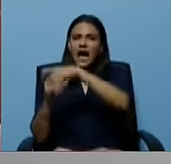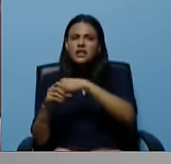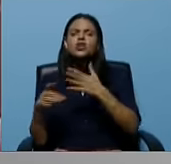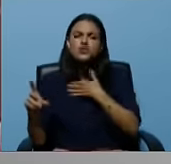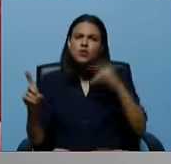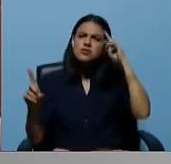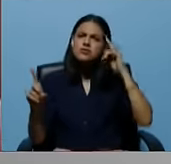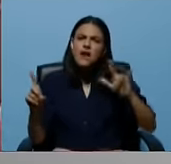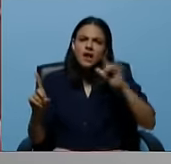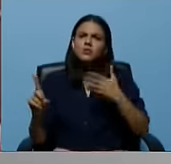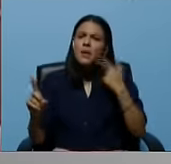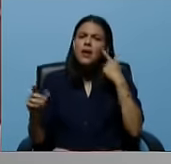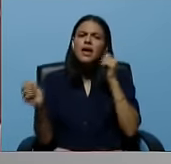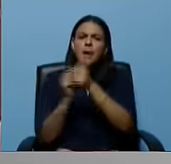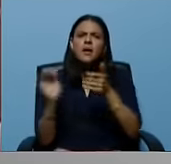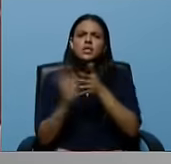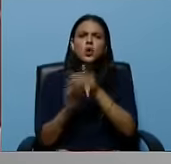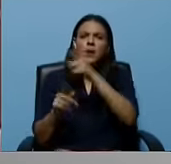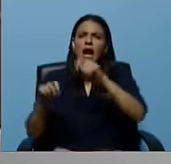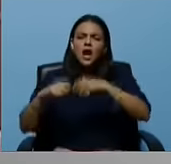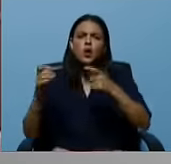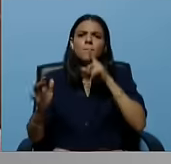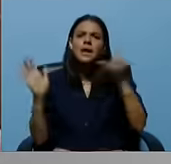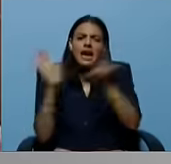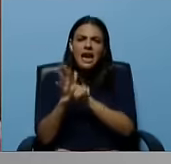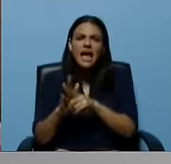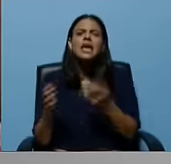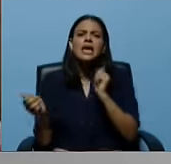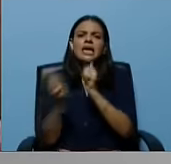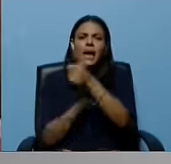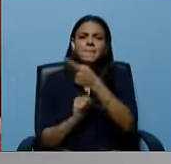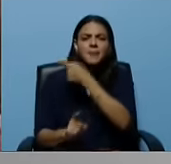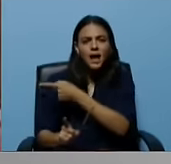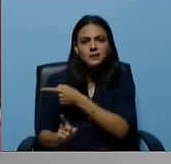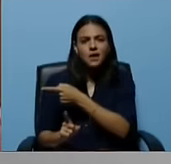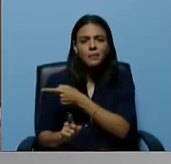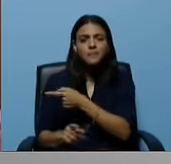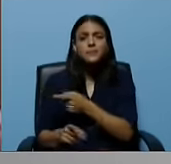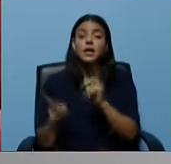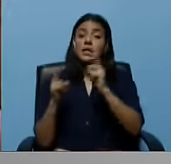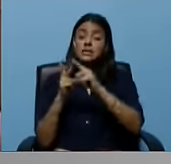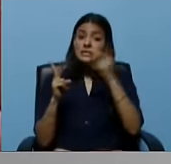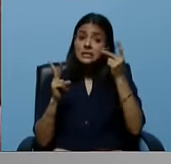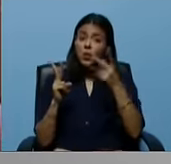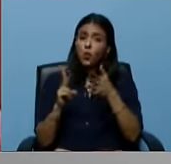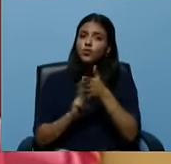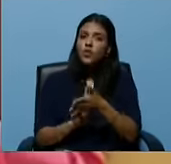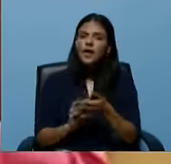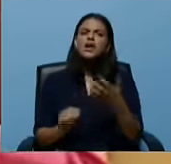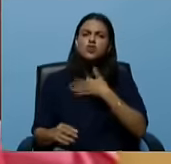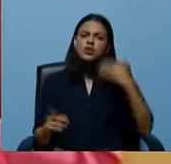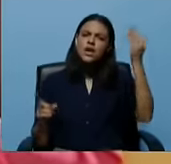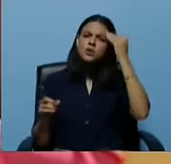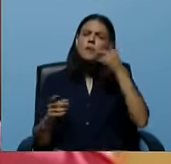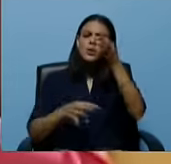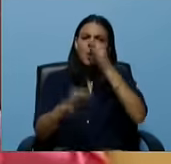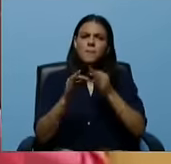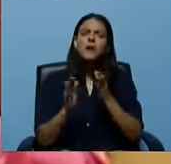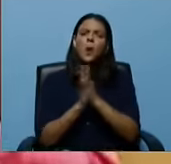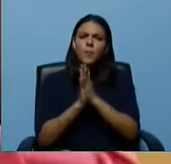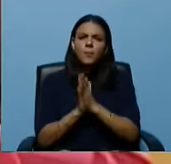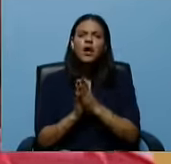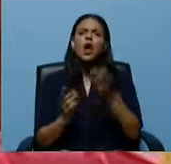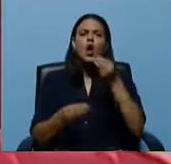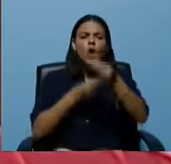qué pasa pues con estas violaciones de manera legal, qué pasa con estas acciones. En segundo lugar, quisiera que nos describiera un poco cómo fue